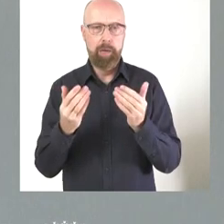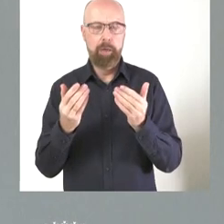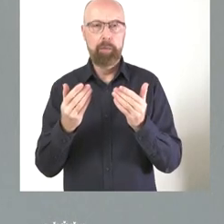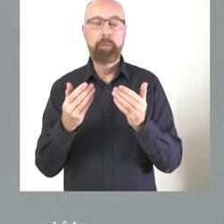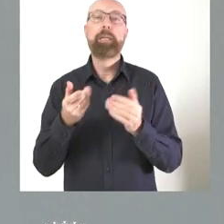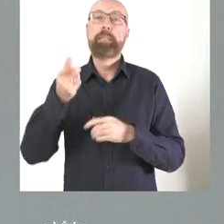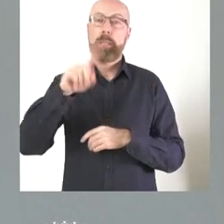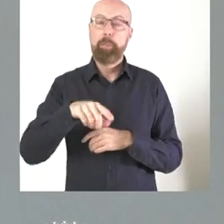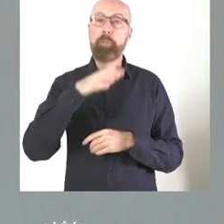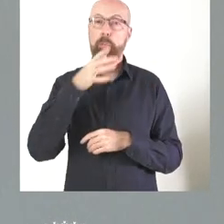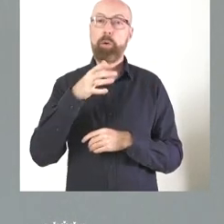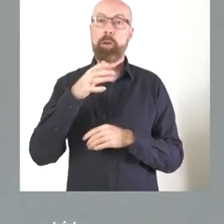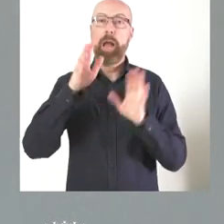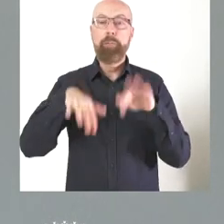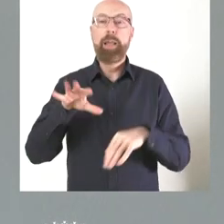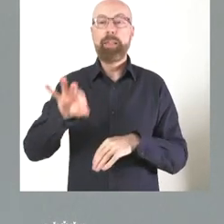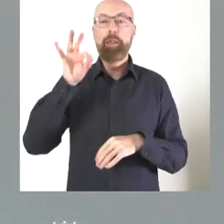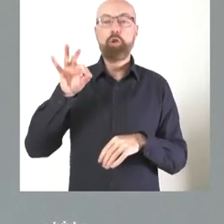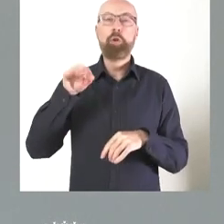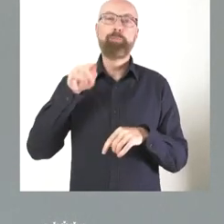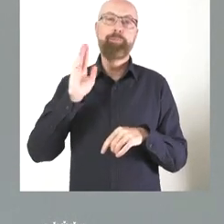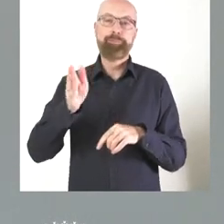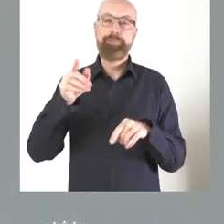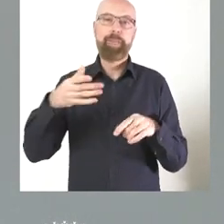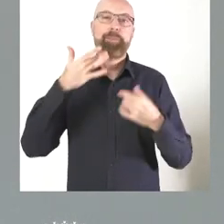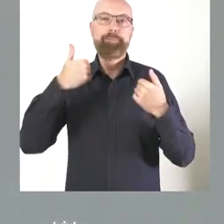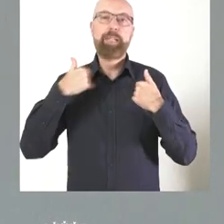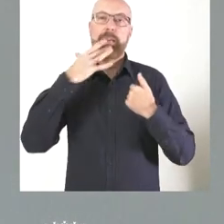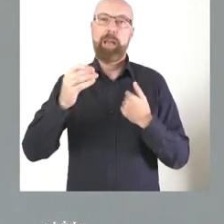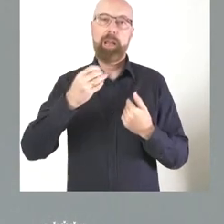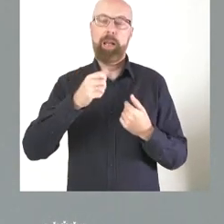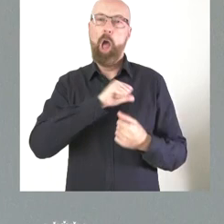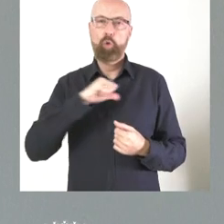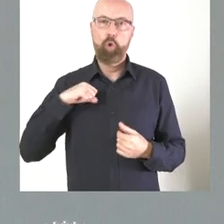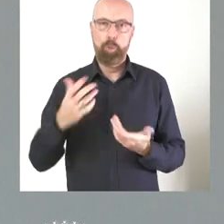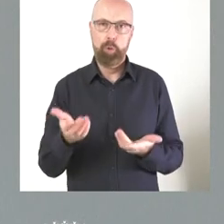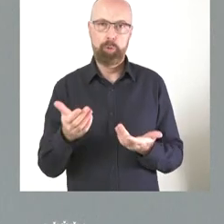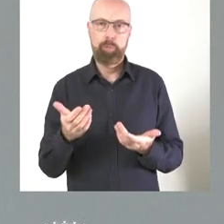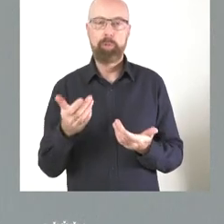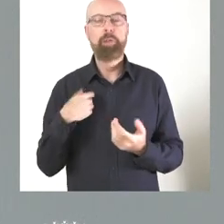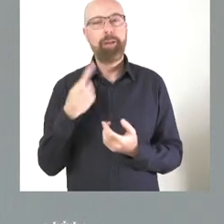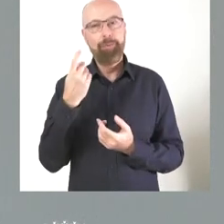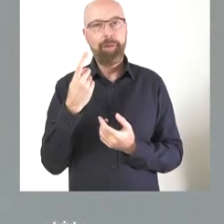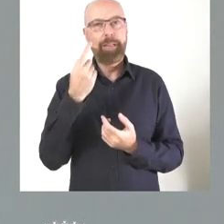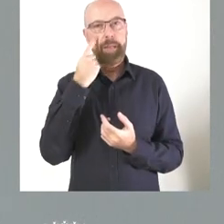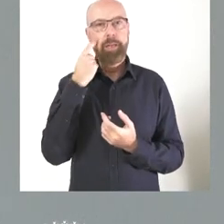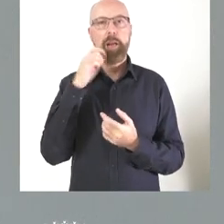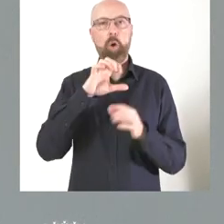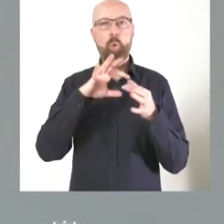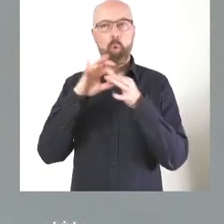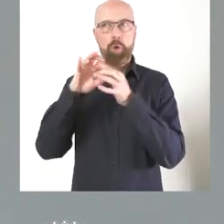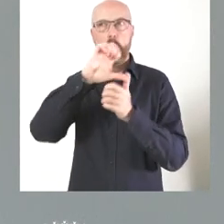tomada a los autónomos por tanto hay una vía muy clara de seguir mejorando la decisión tomada en relación con lo que la Unión Europea